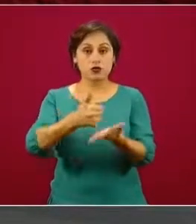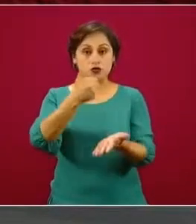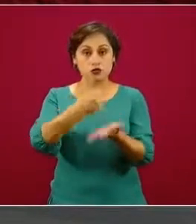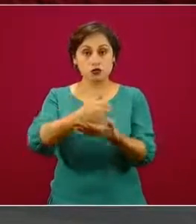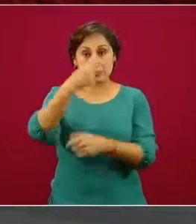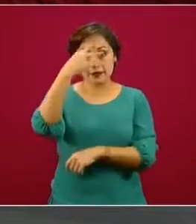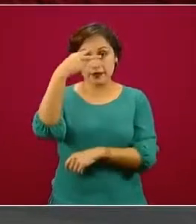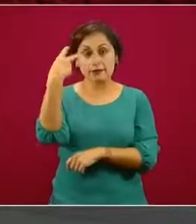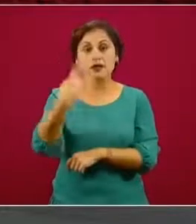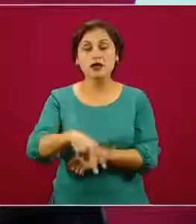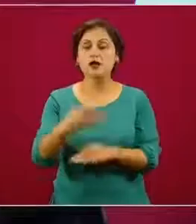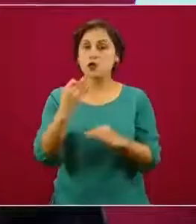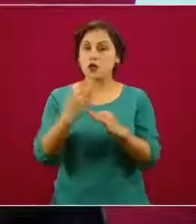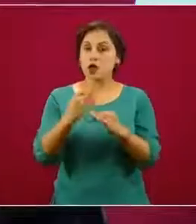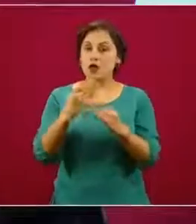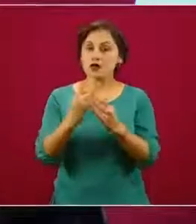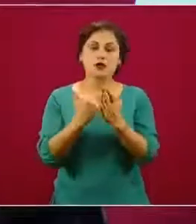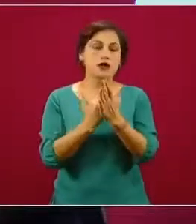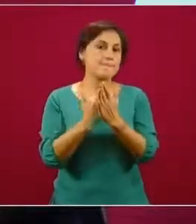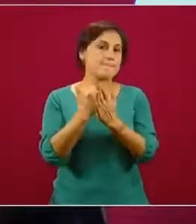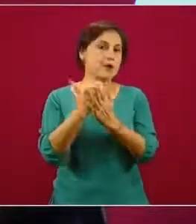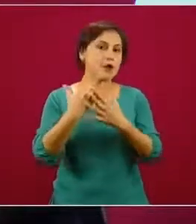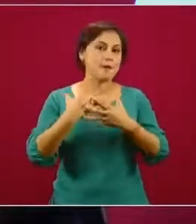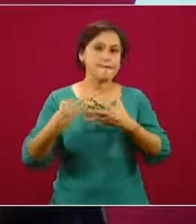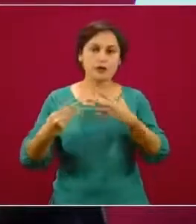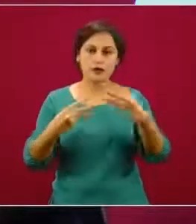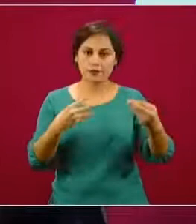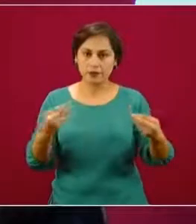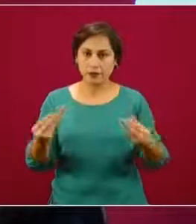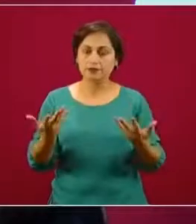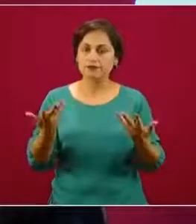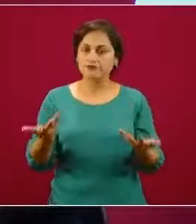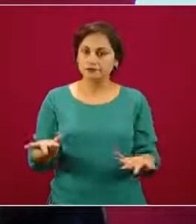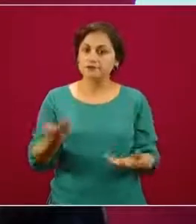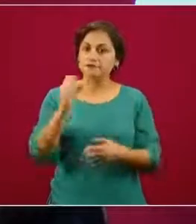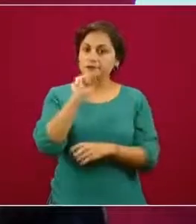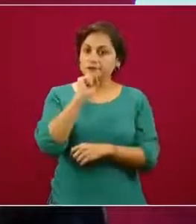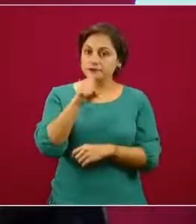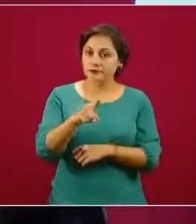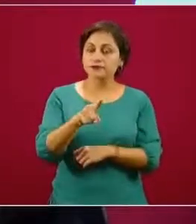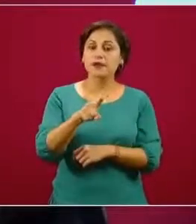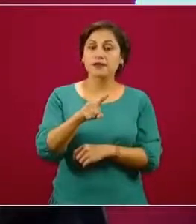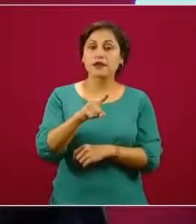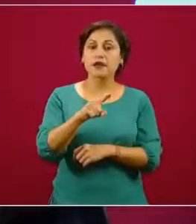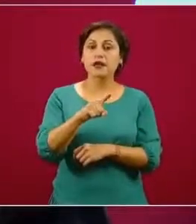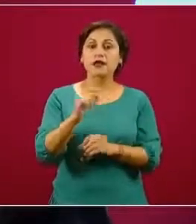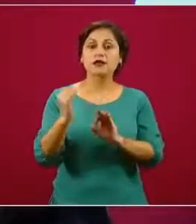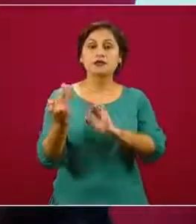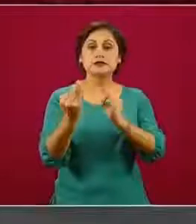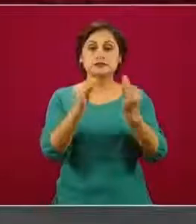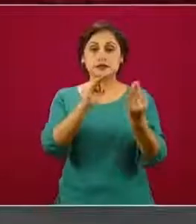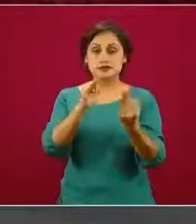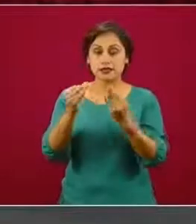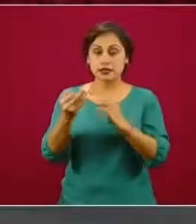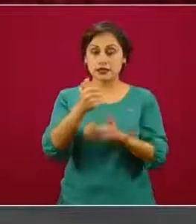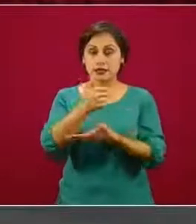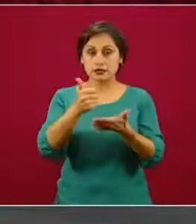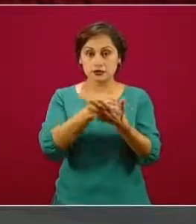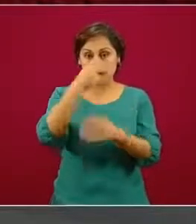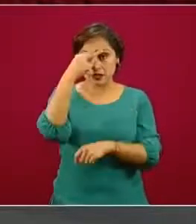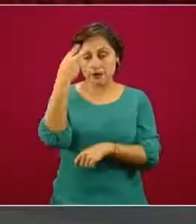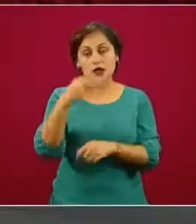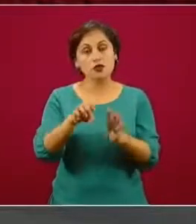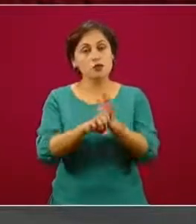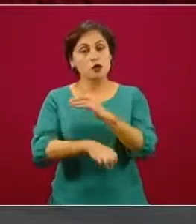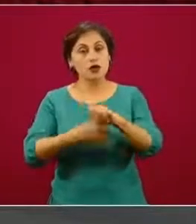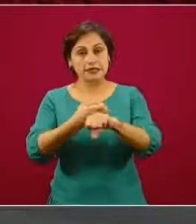el momento de más alta transmisión, y no solo la Ciudad de México, sino los municipios conurbados del Estado de México, en el